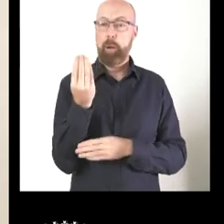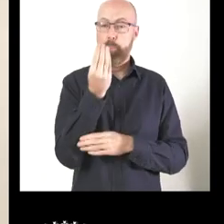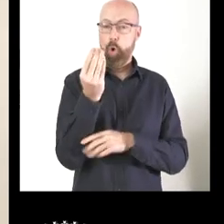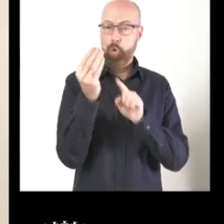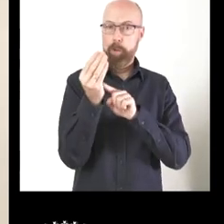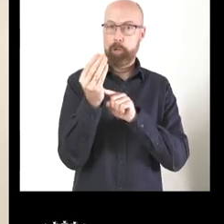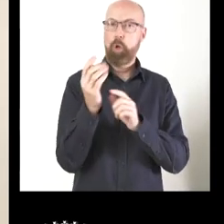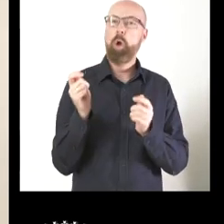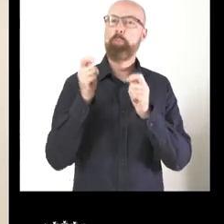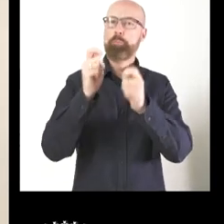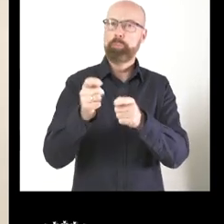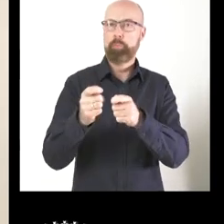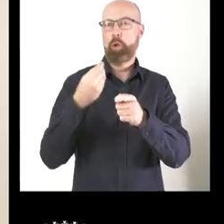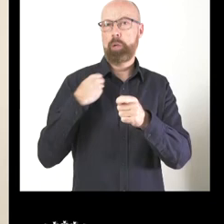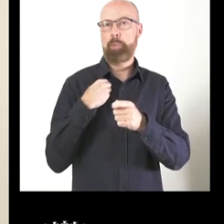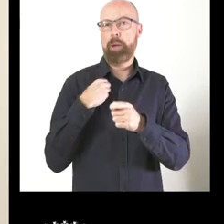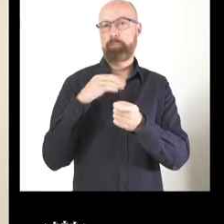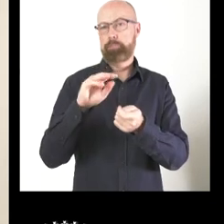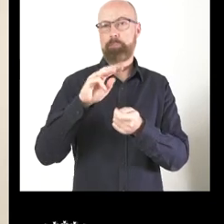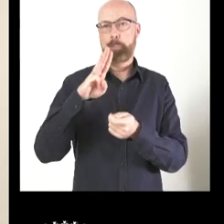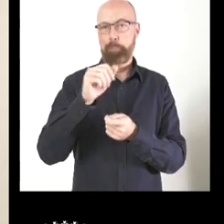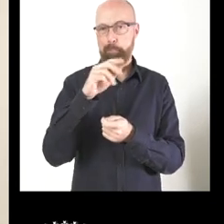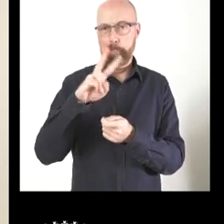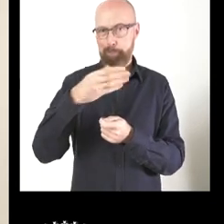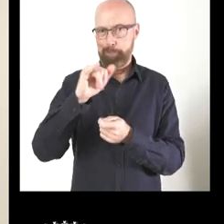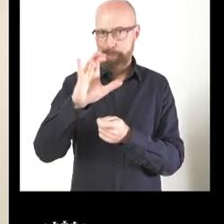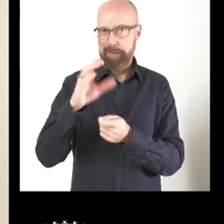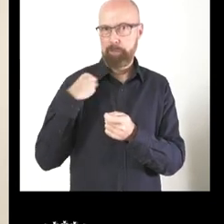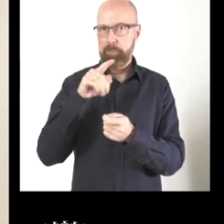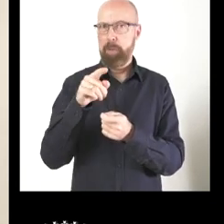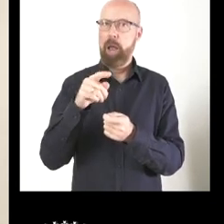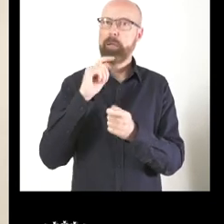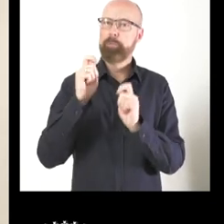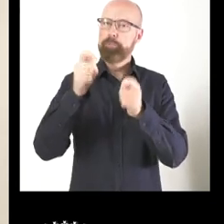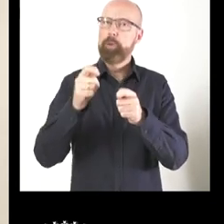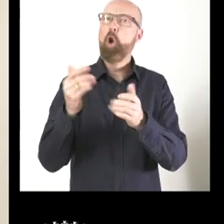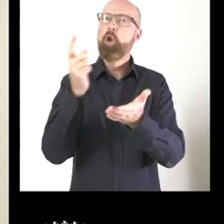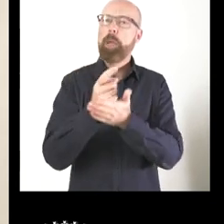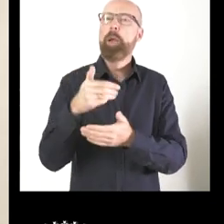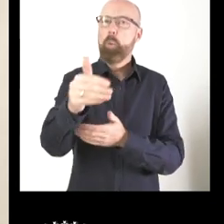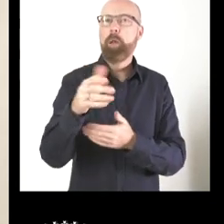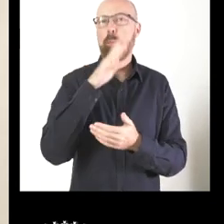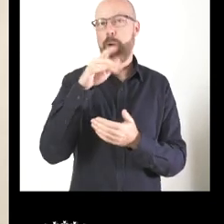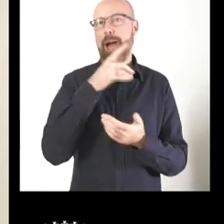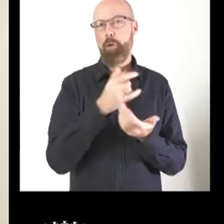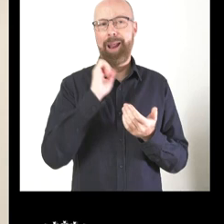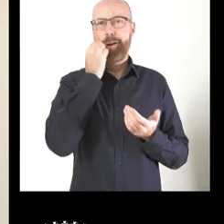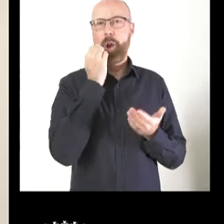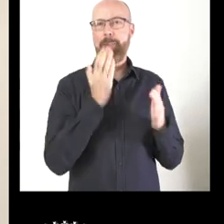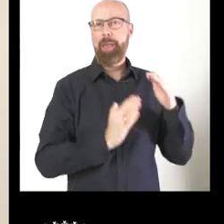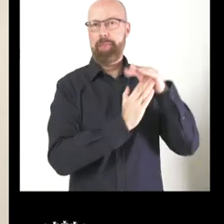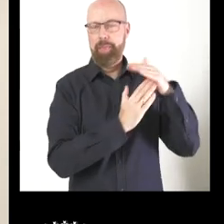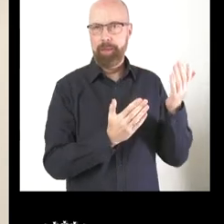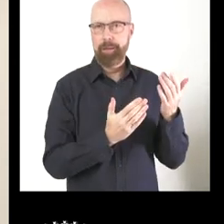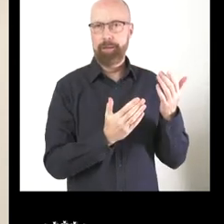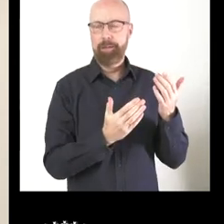a ser declarado vic porque el se ha vuelto a encuar el procedimiento y una vez se haya aprobado se plantea la junta tal y como